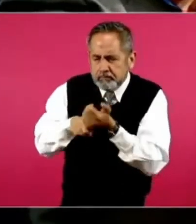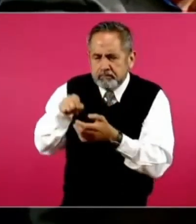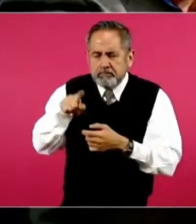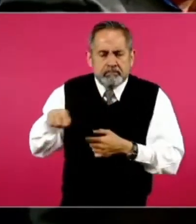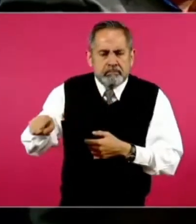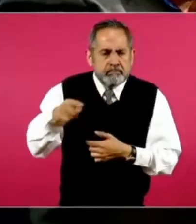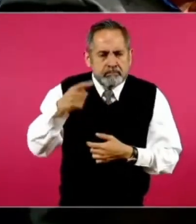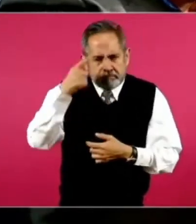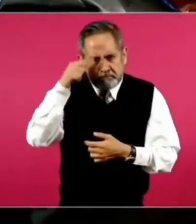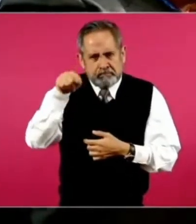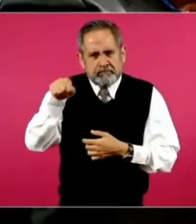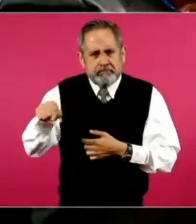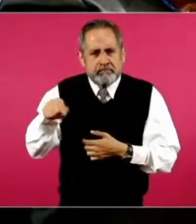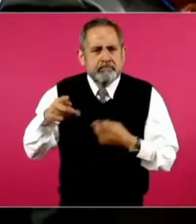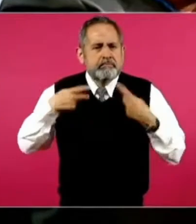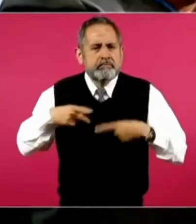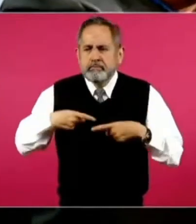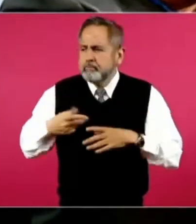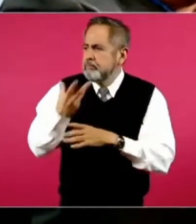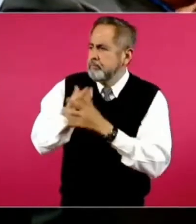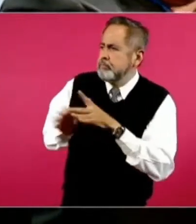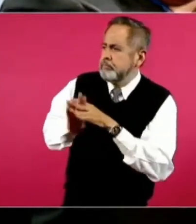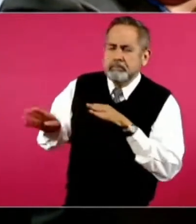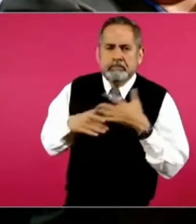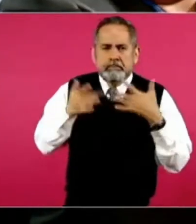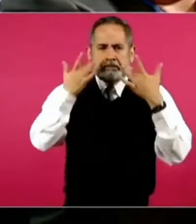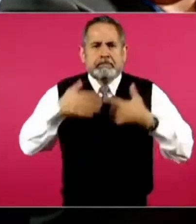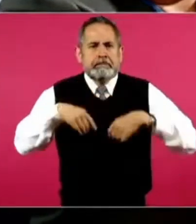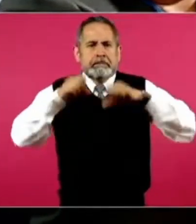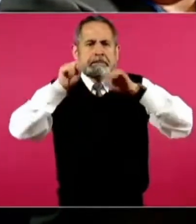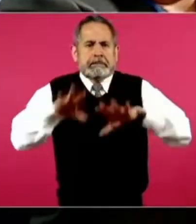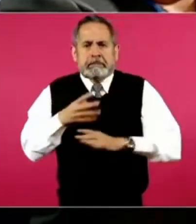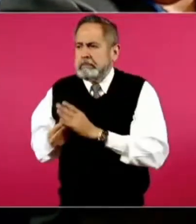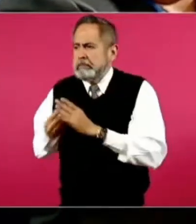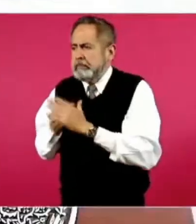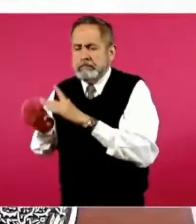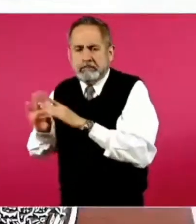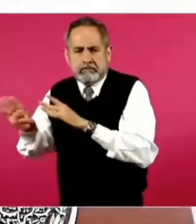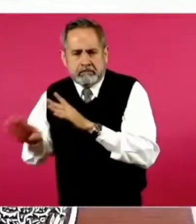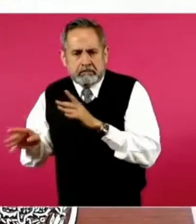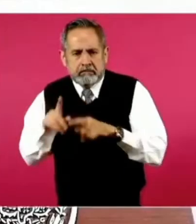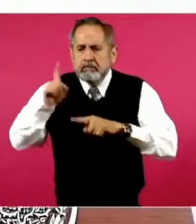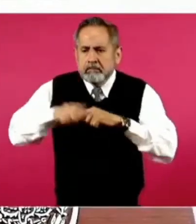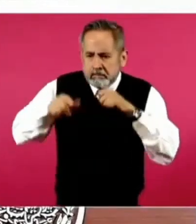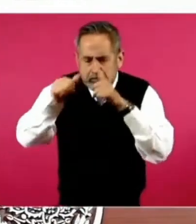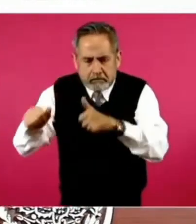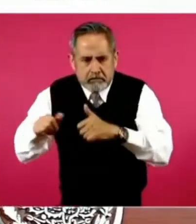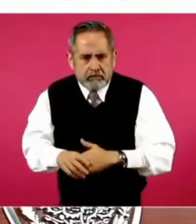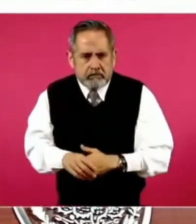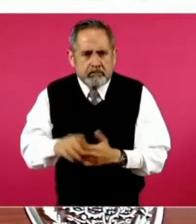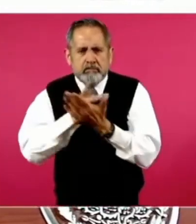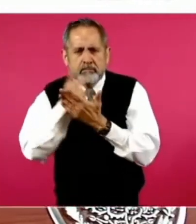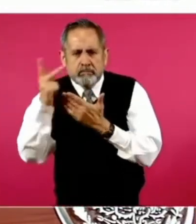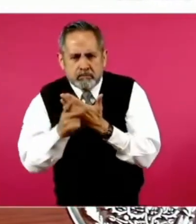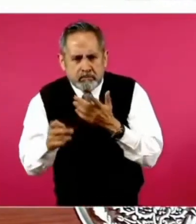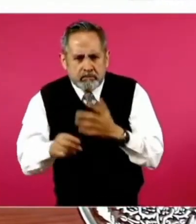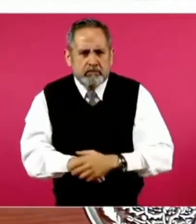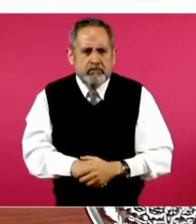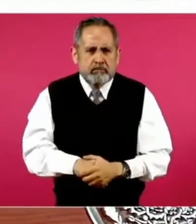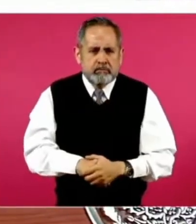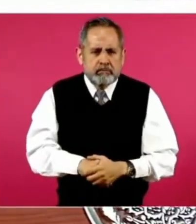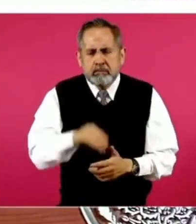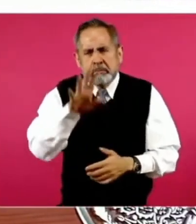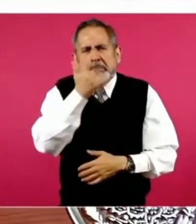atención a poblaciones desplazadas en México. Sí. ¿Cómo se llama ese?